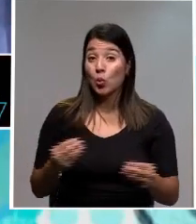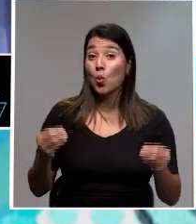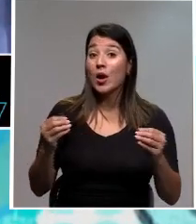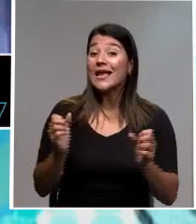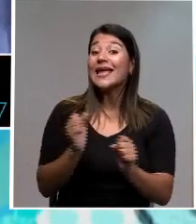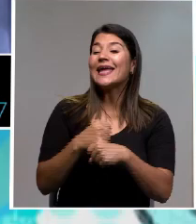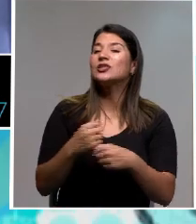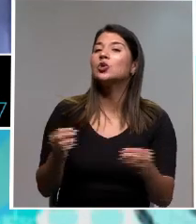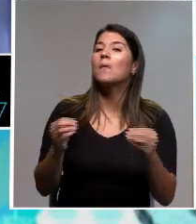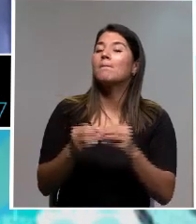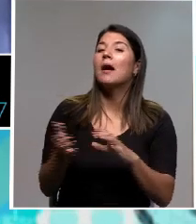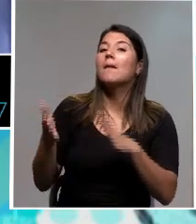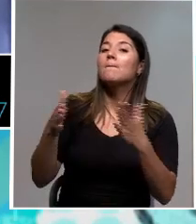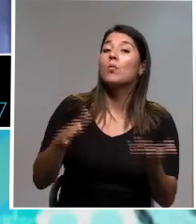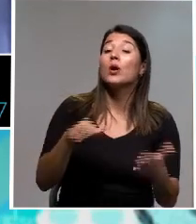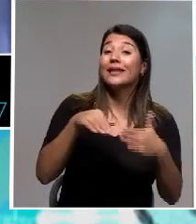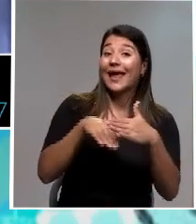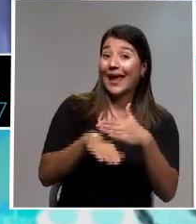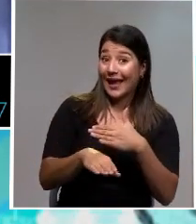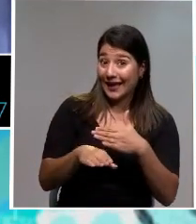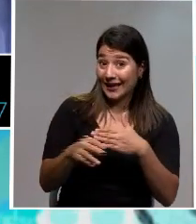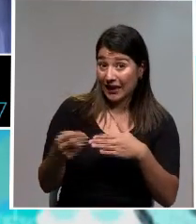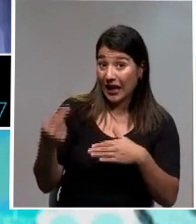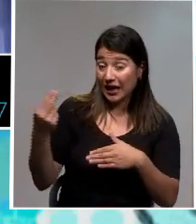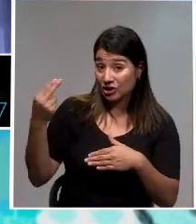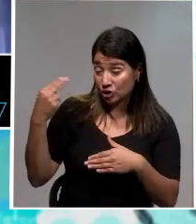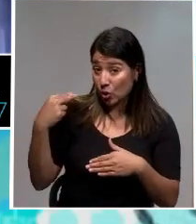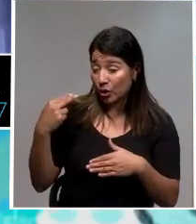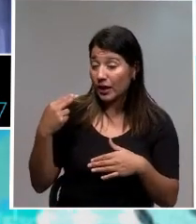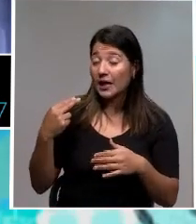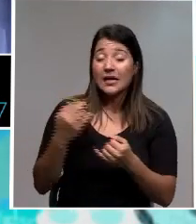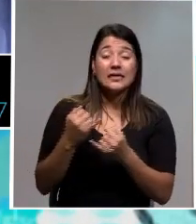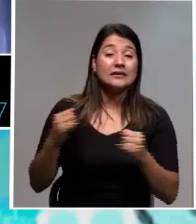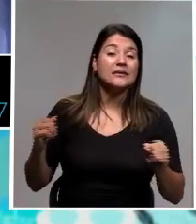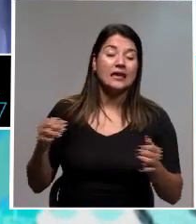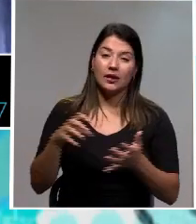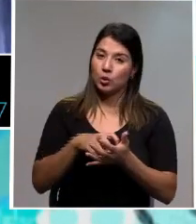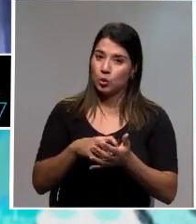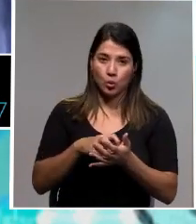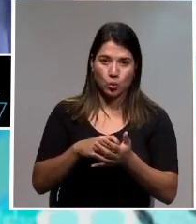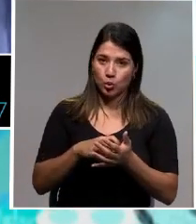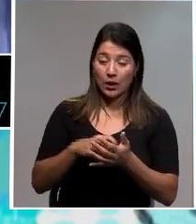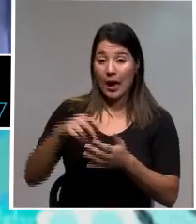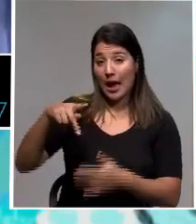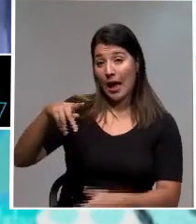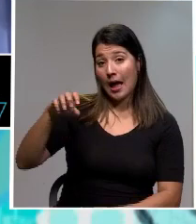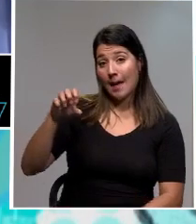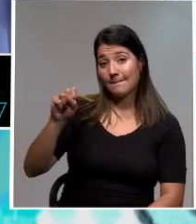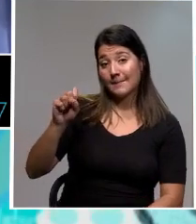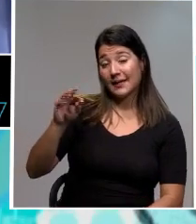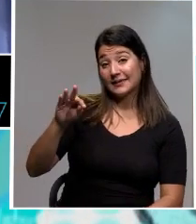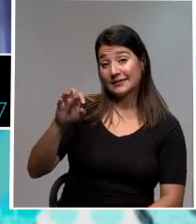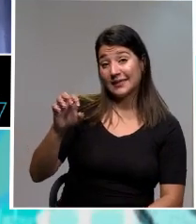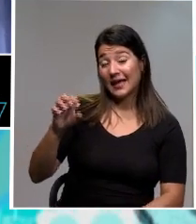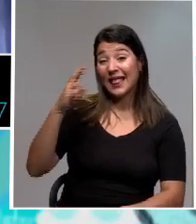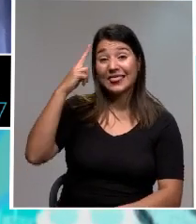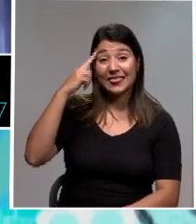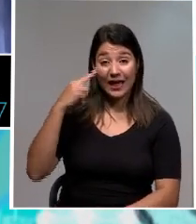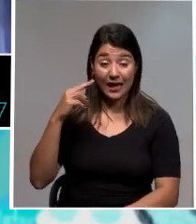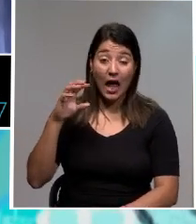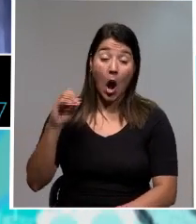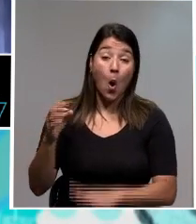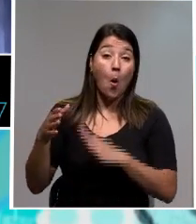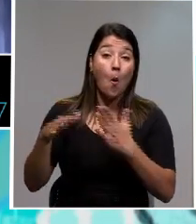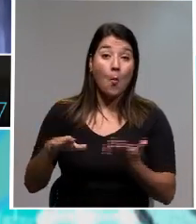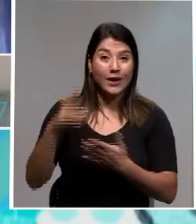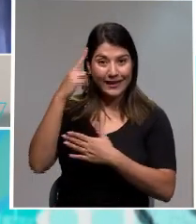la humanidad ha sido sin duda alguna lo que se conoció como la peste negra o la muerte negra durante